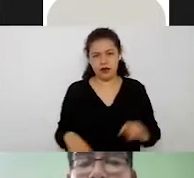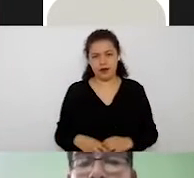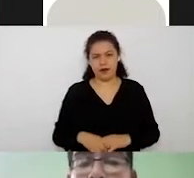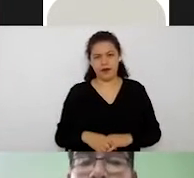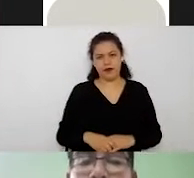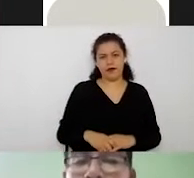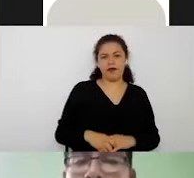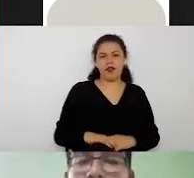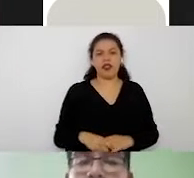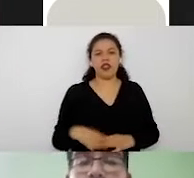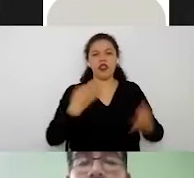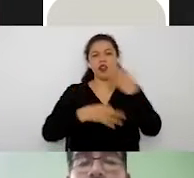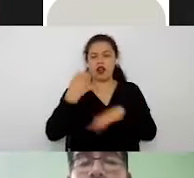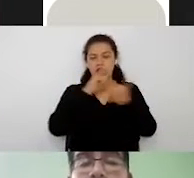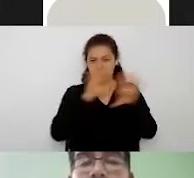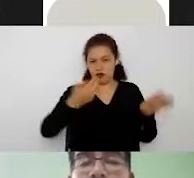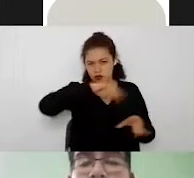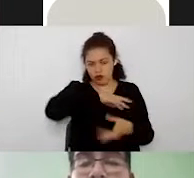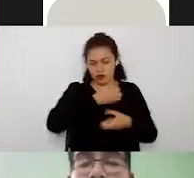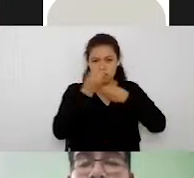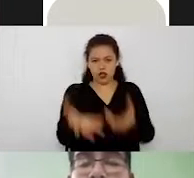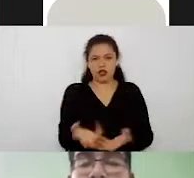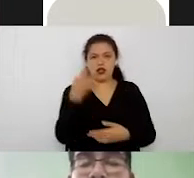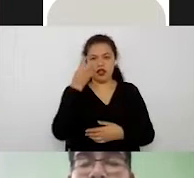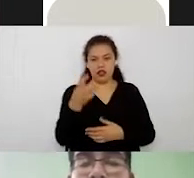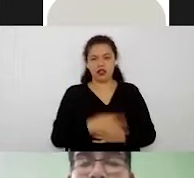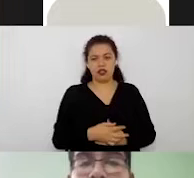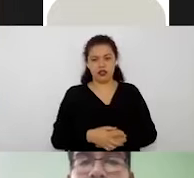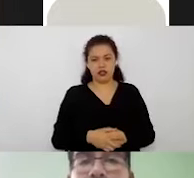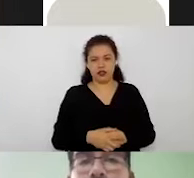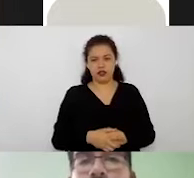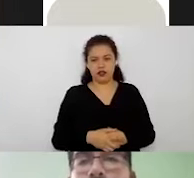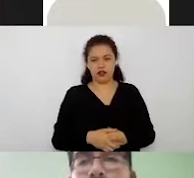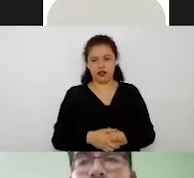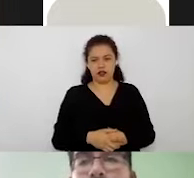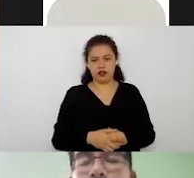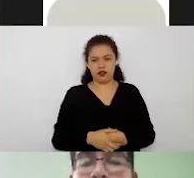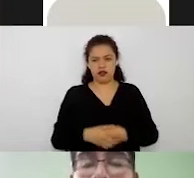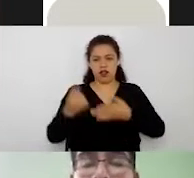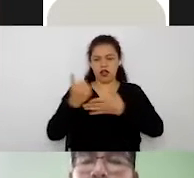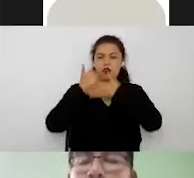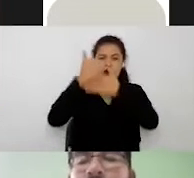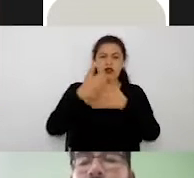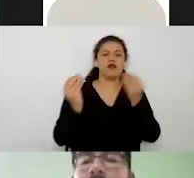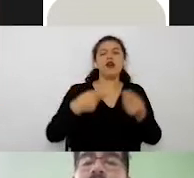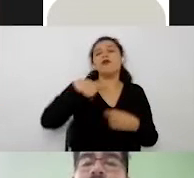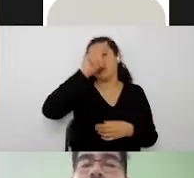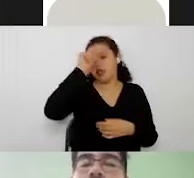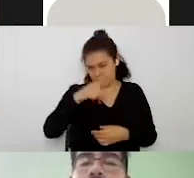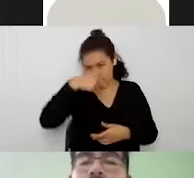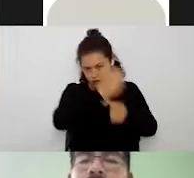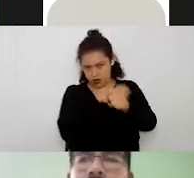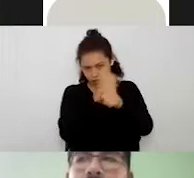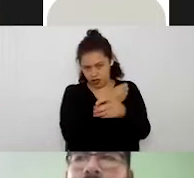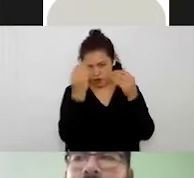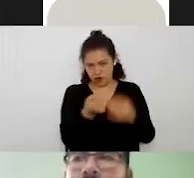toda esta información que les estamos dando, sea de ayuda, pero que también lo pongan en práctica para